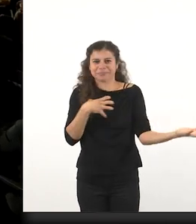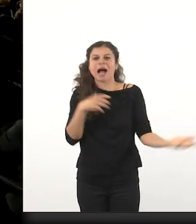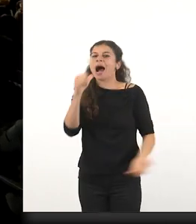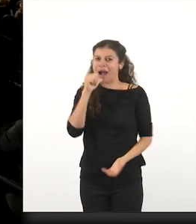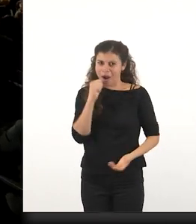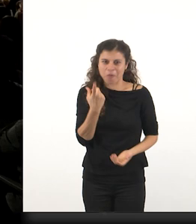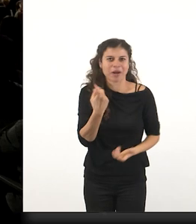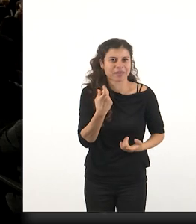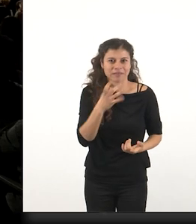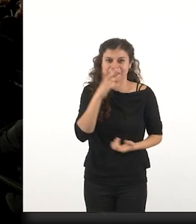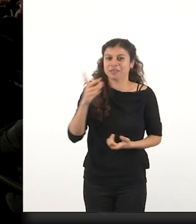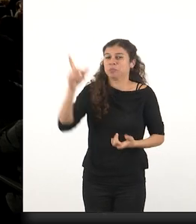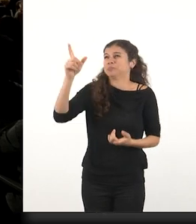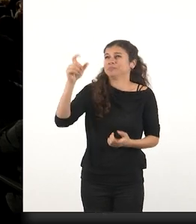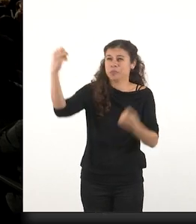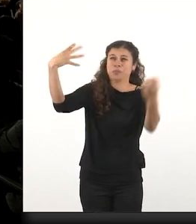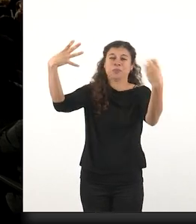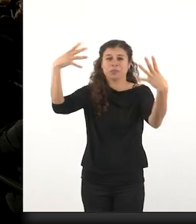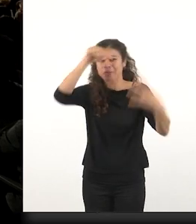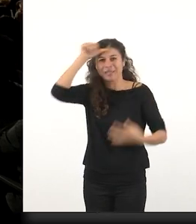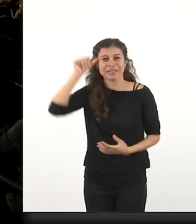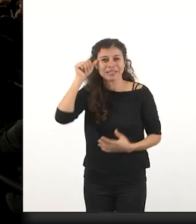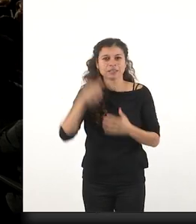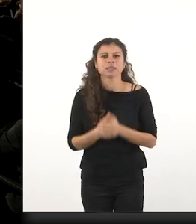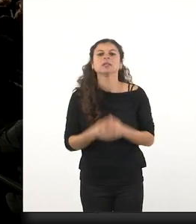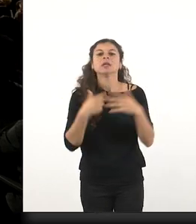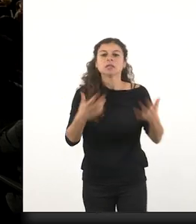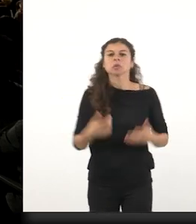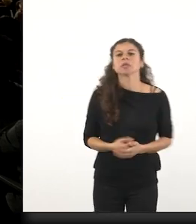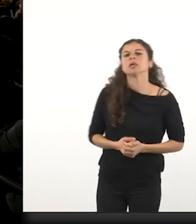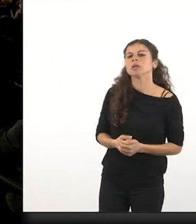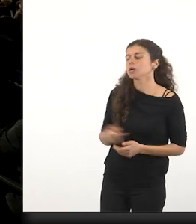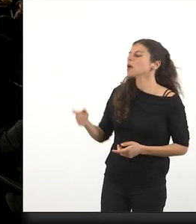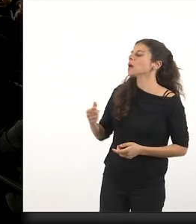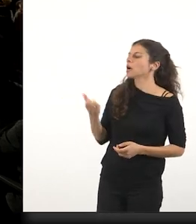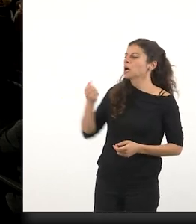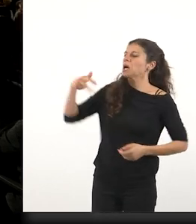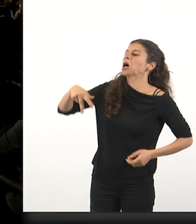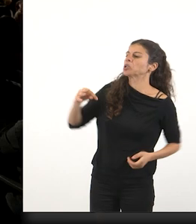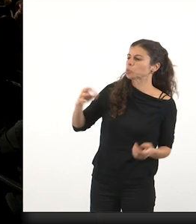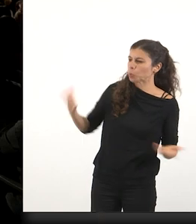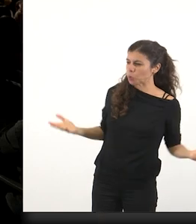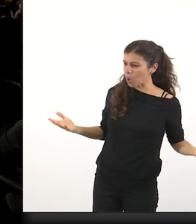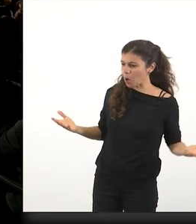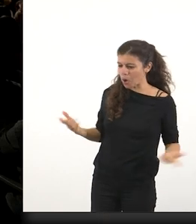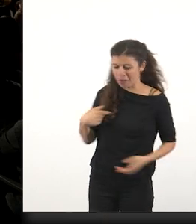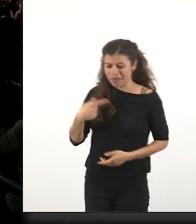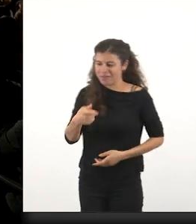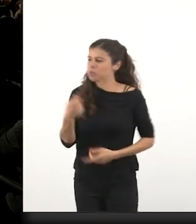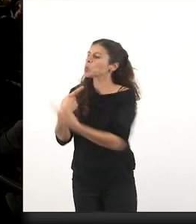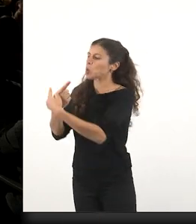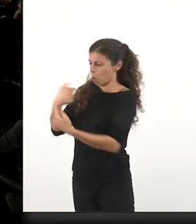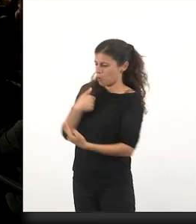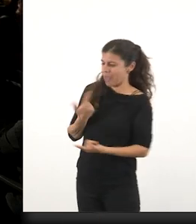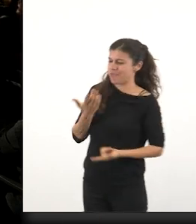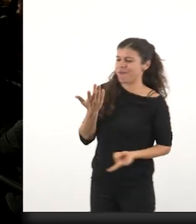poco de agua, hija, con el calor de las luces, me va a dar algo, ¿eh? Y le dice la verdad a Antonio, tío Antonio, que tú no veías, nos conocemos de que éramos chiquitillos. ¿O